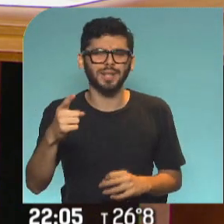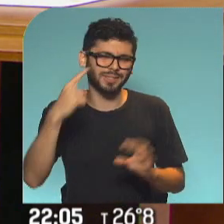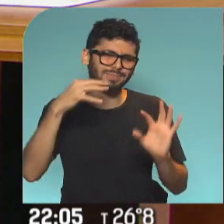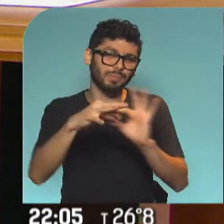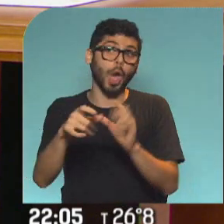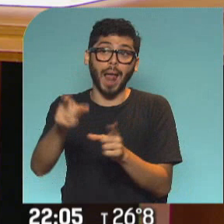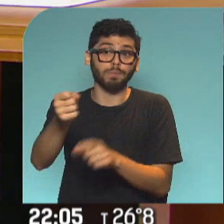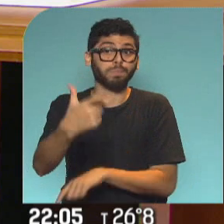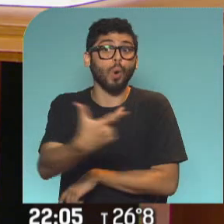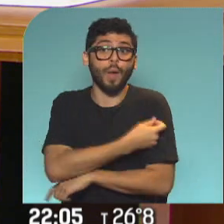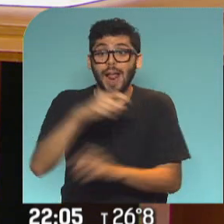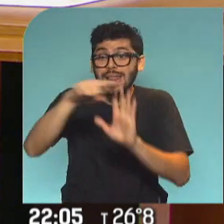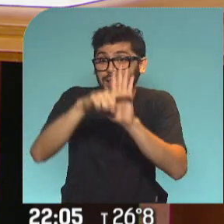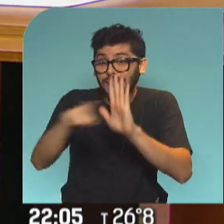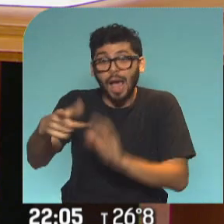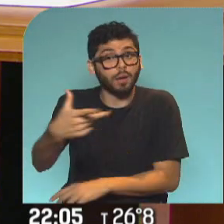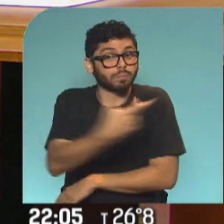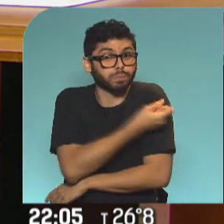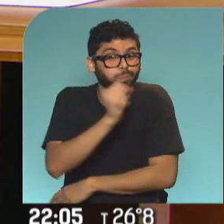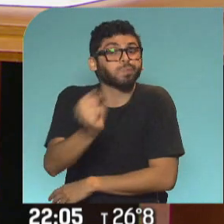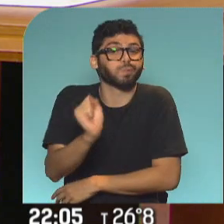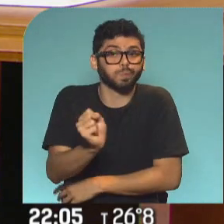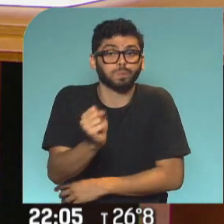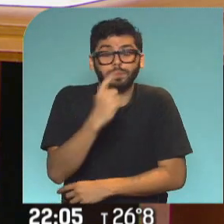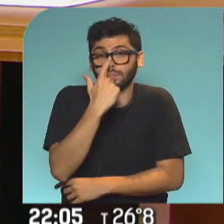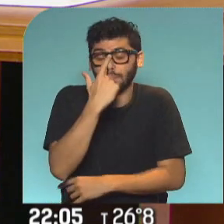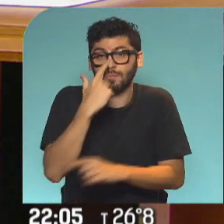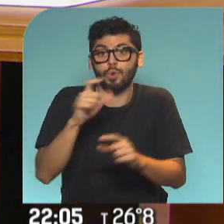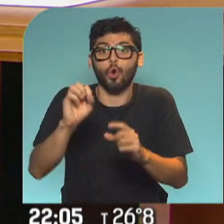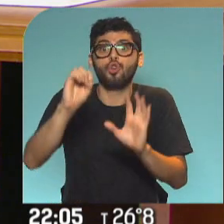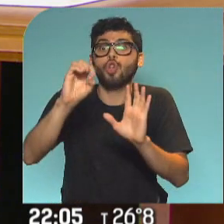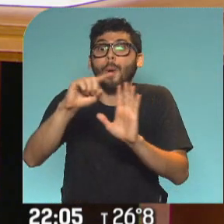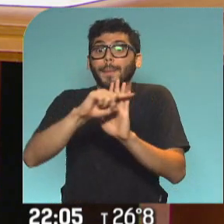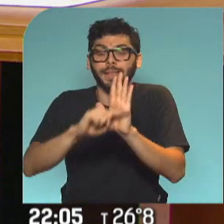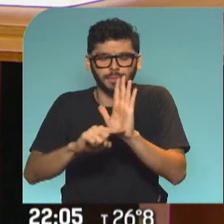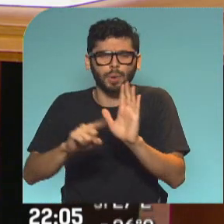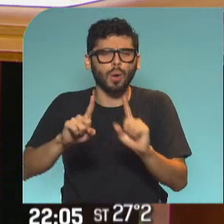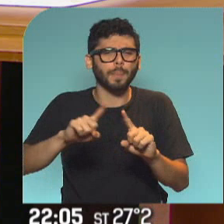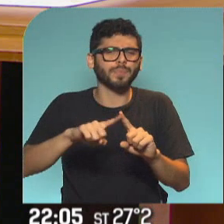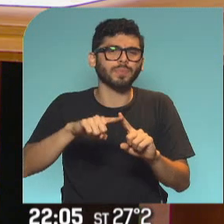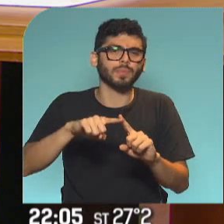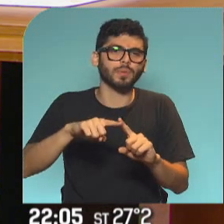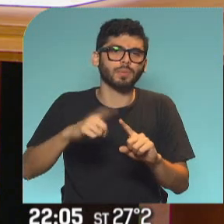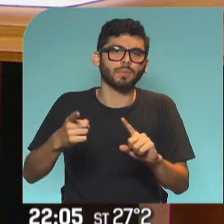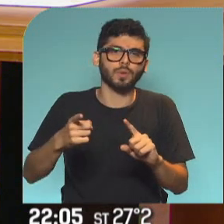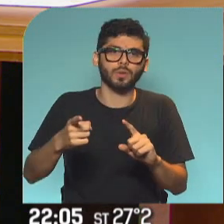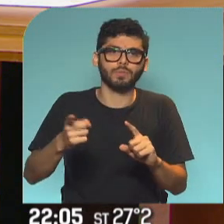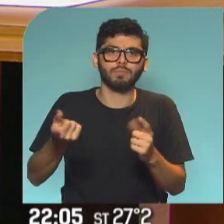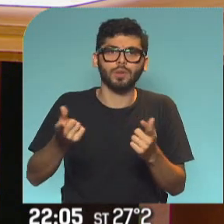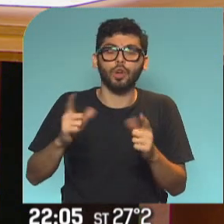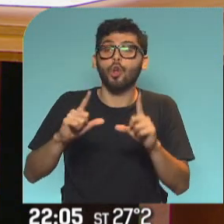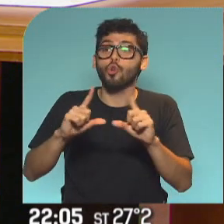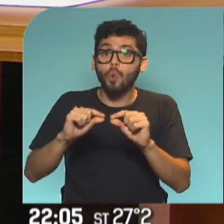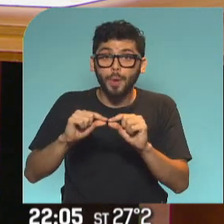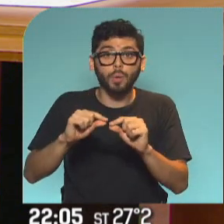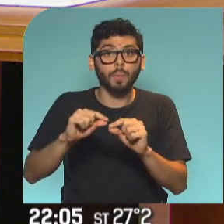fue vacunado, con que está en el listado de aquellos nombres que han circulado en estos días. Mañana seguiremos. No pudimos obtener número tampoco, cifra de